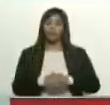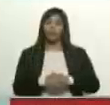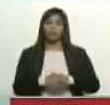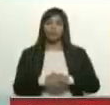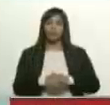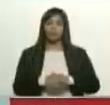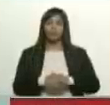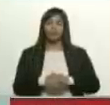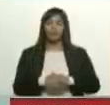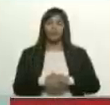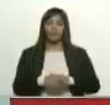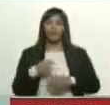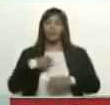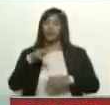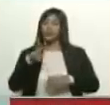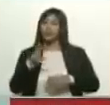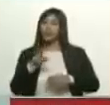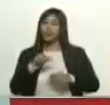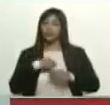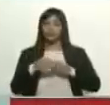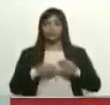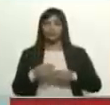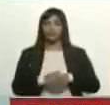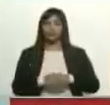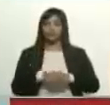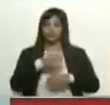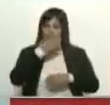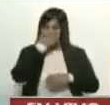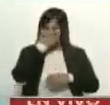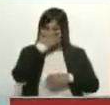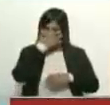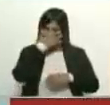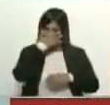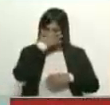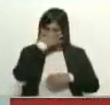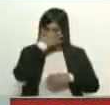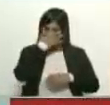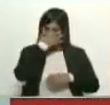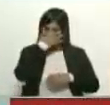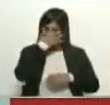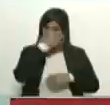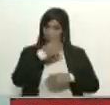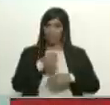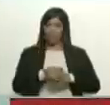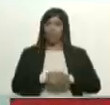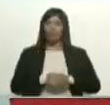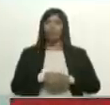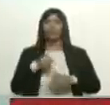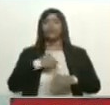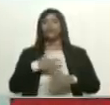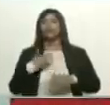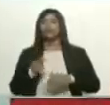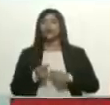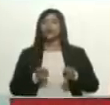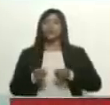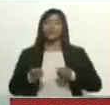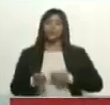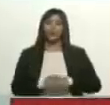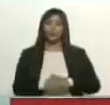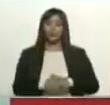Uno de los nuevos sucesos o de los hechos en el cual han querido